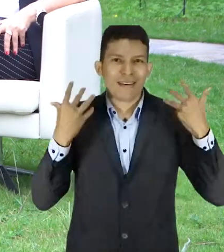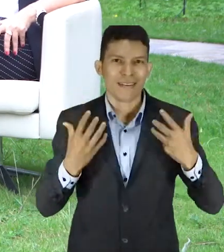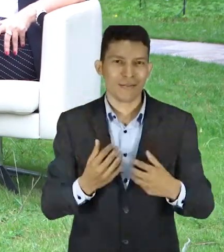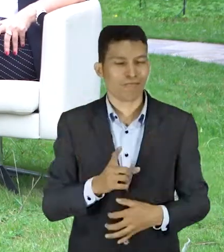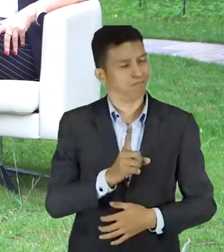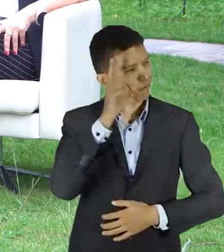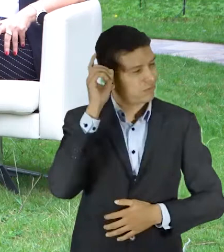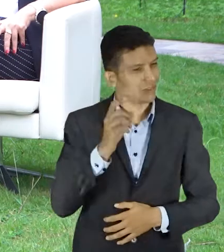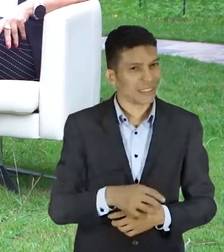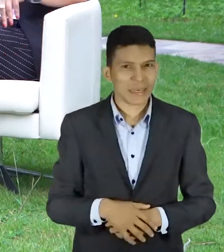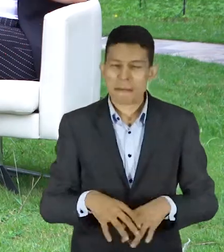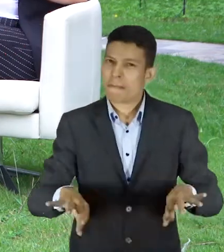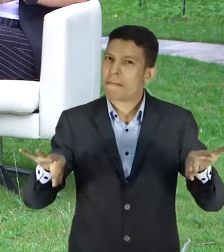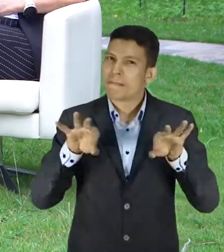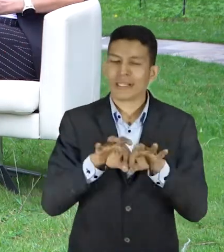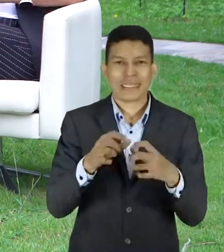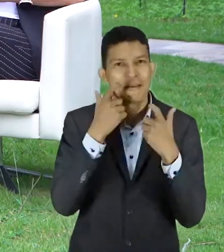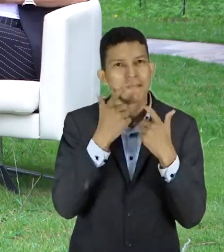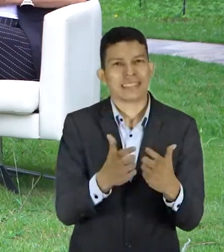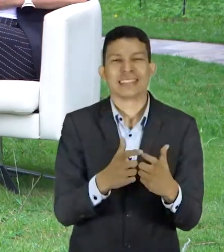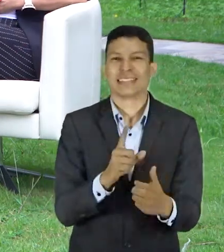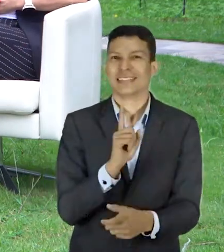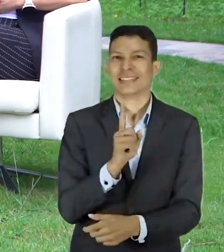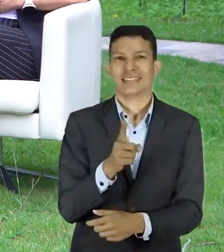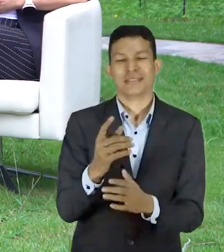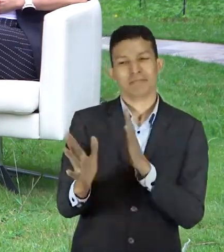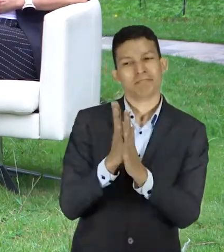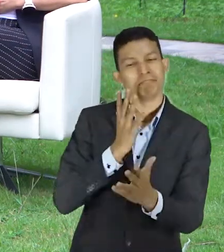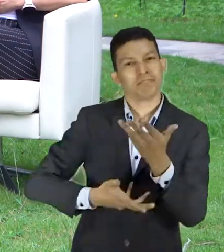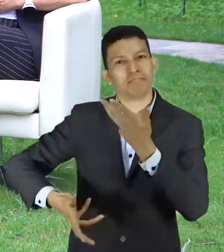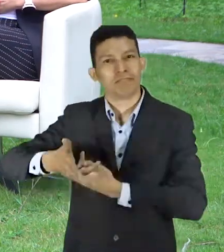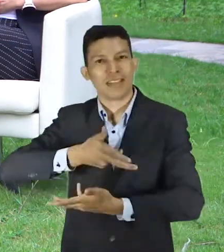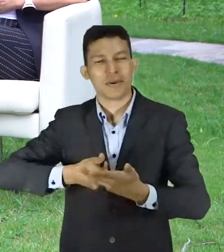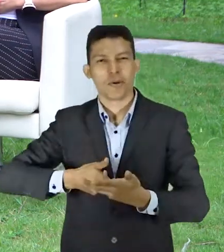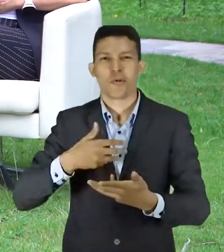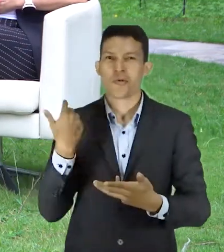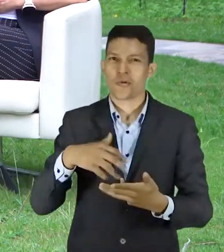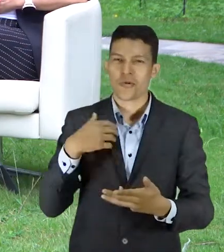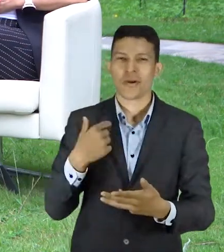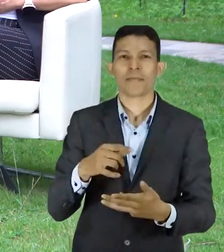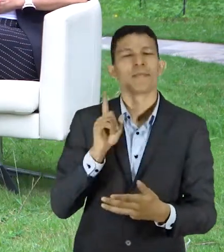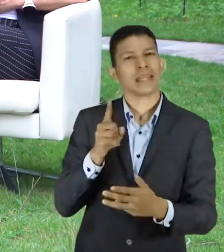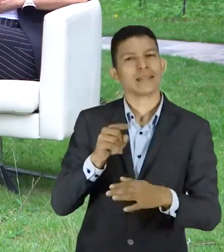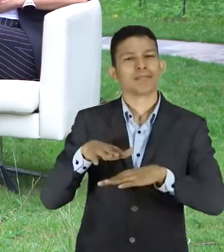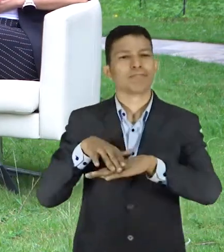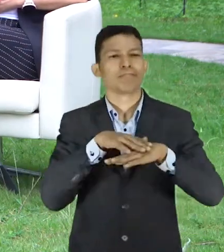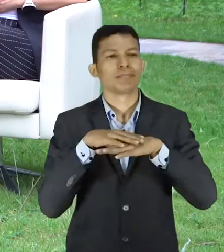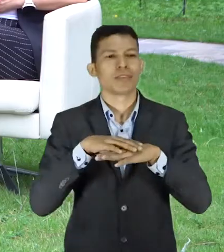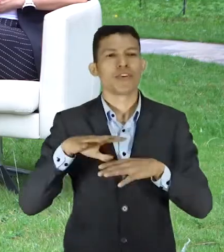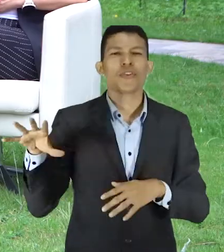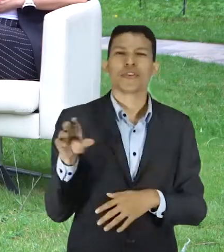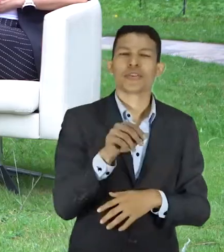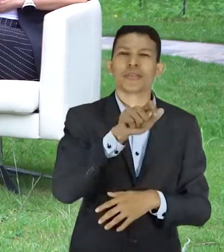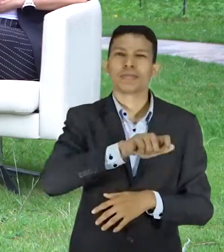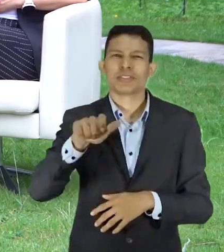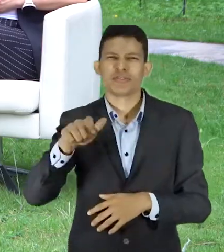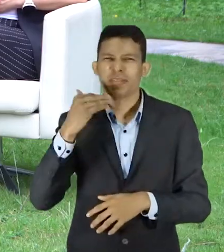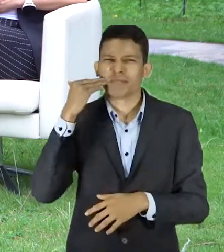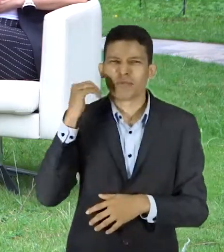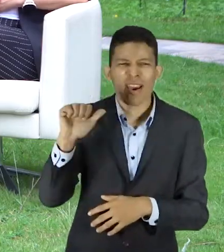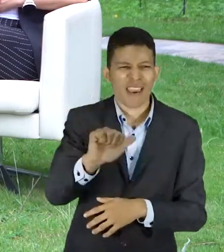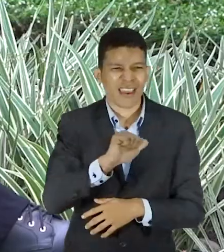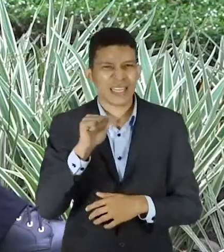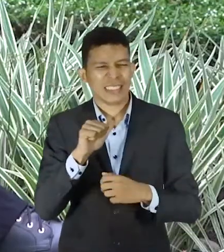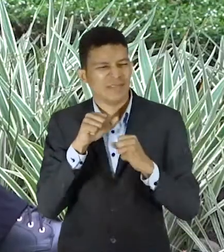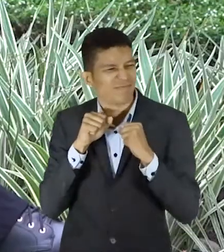es como lo que más me ha marcado de esta Sí. charla, María Clara. Y ese es el mensaje para todas esas guerreras